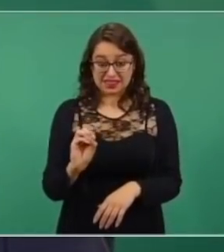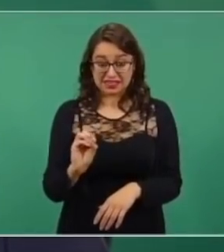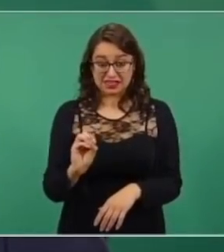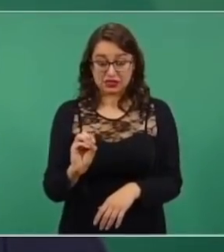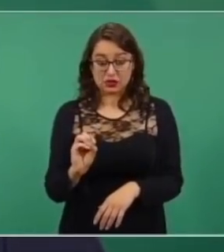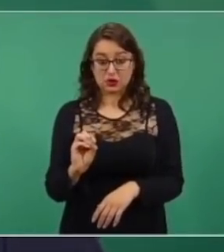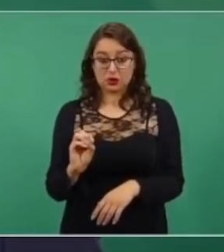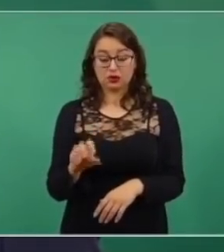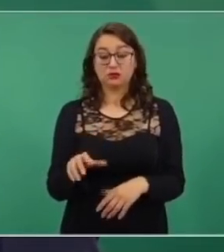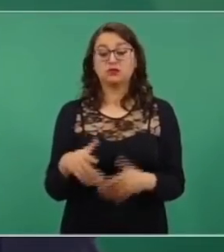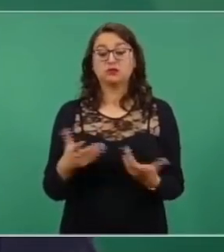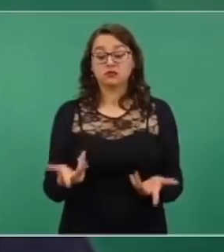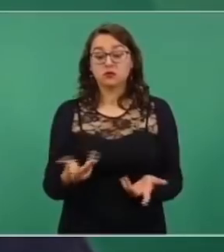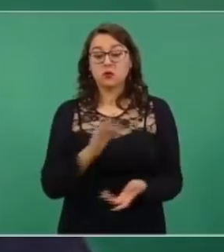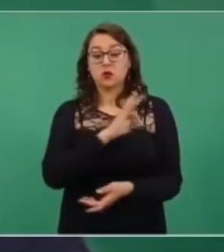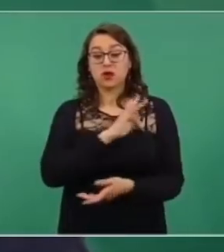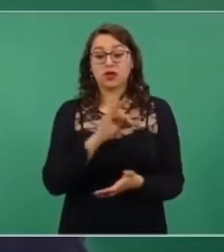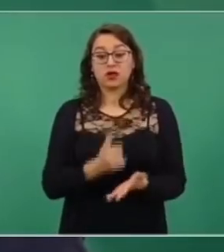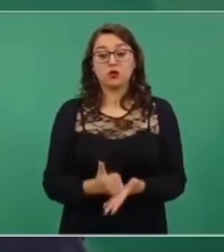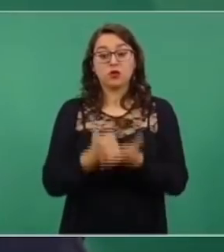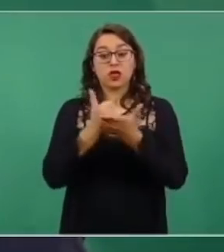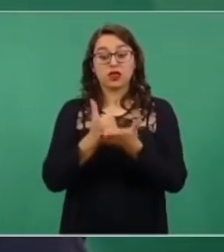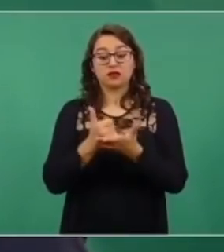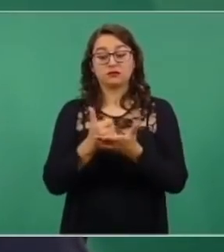el desarrollo de nuevas tecnologías.